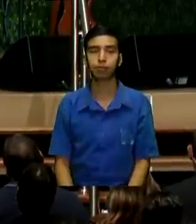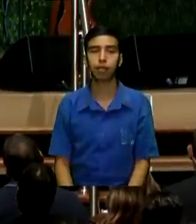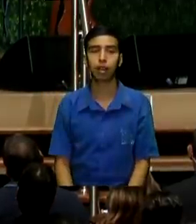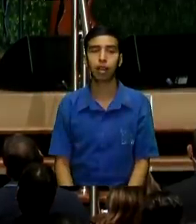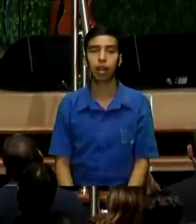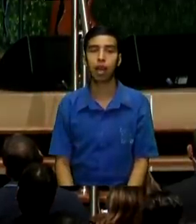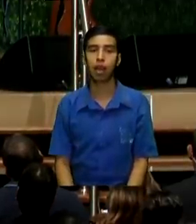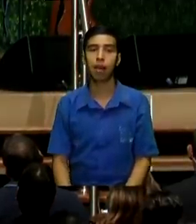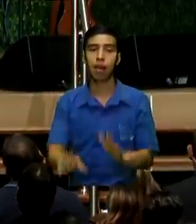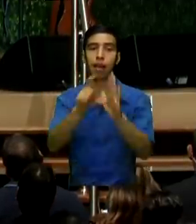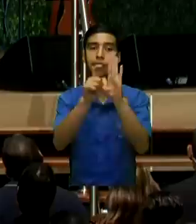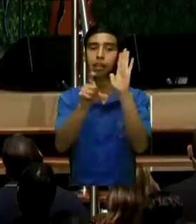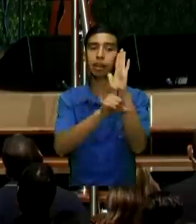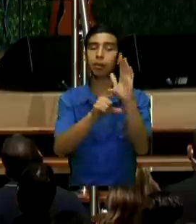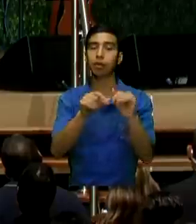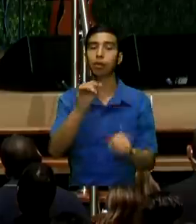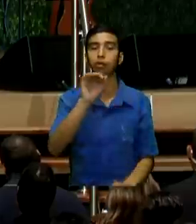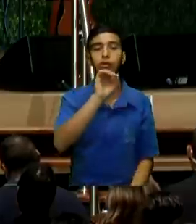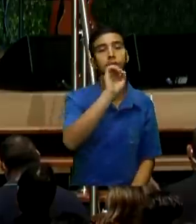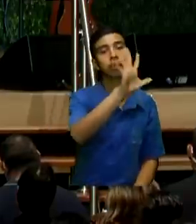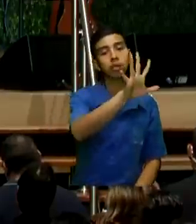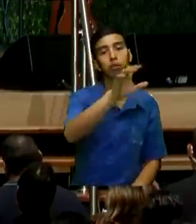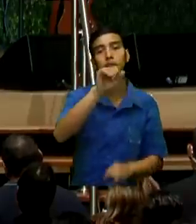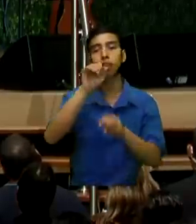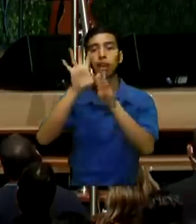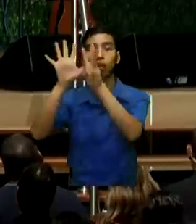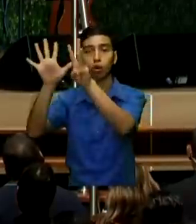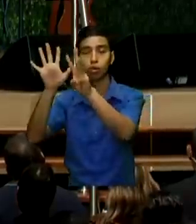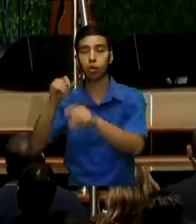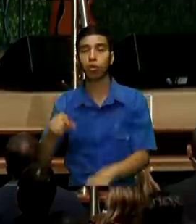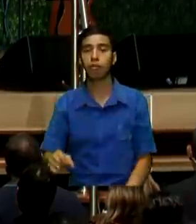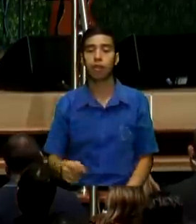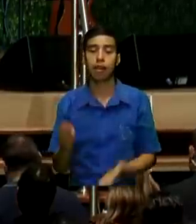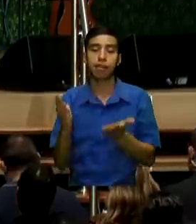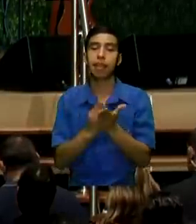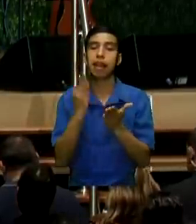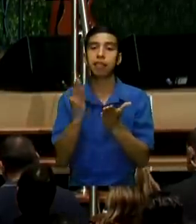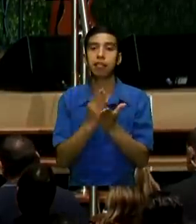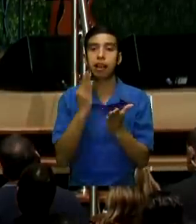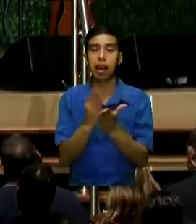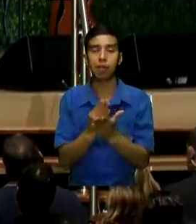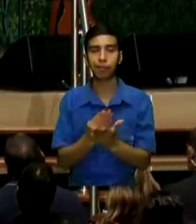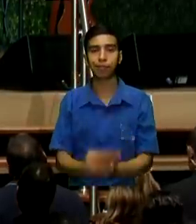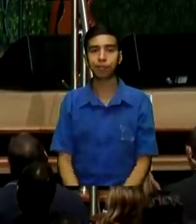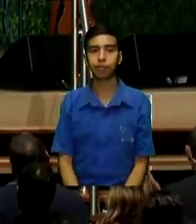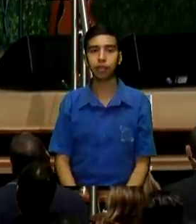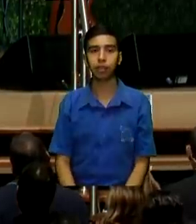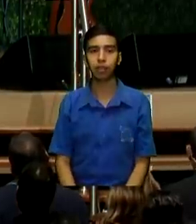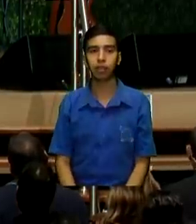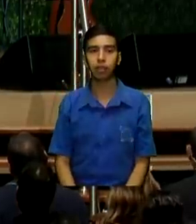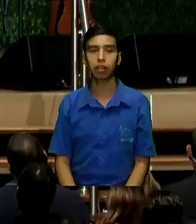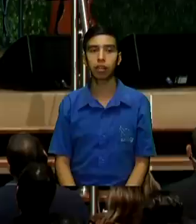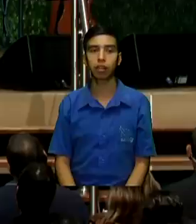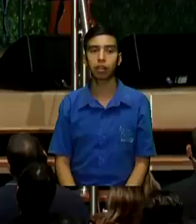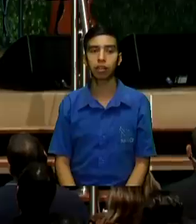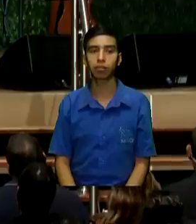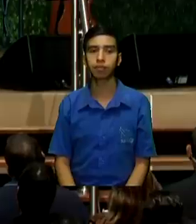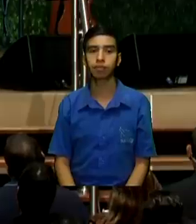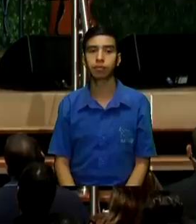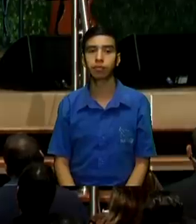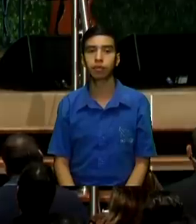en el capítulo 58 de la Biblia. ¿Cuál es el capítulo 58 de la Biblia?